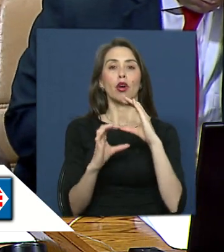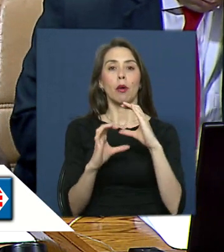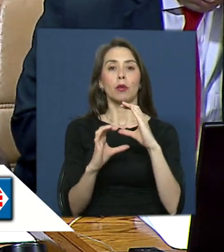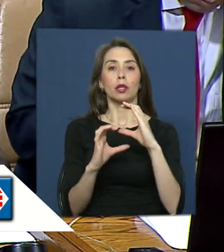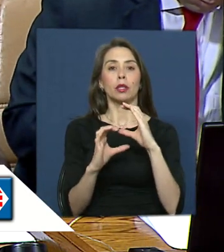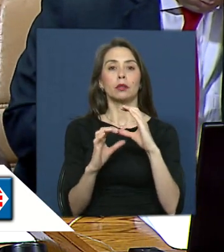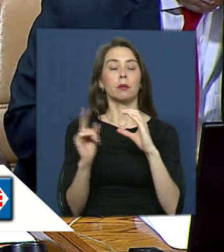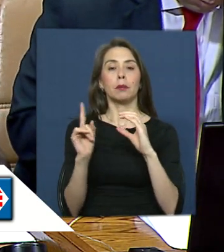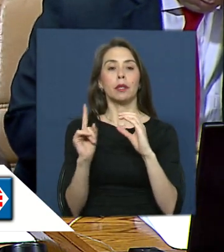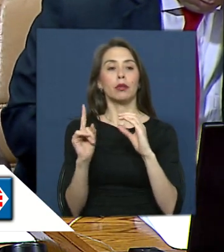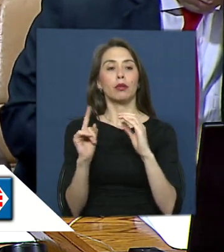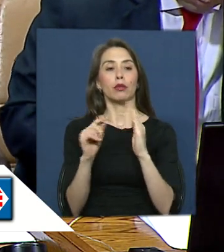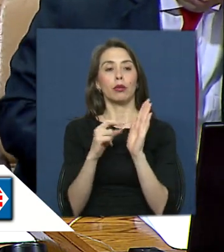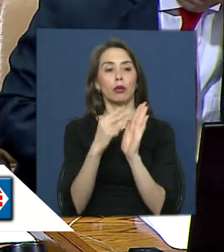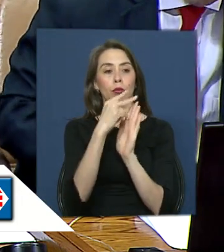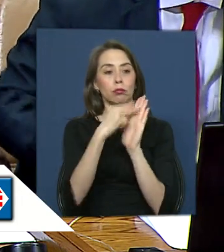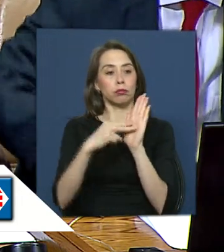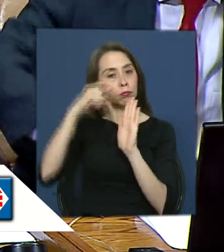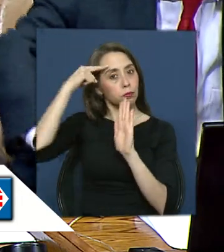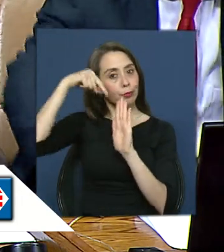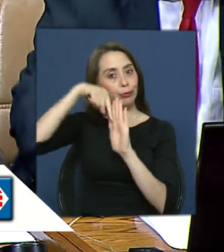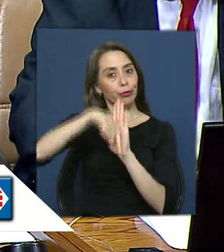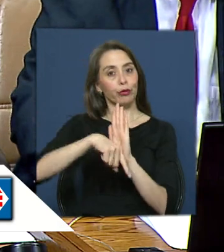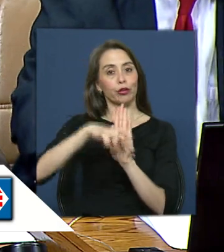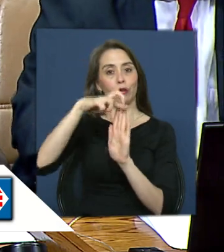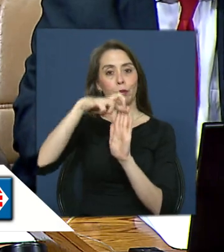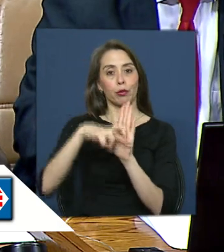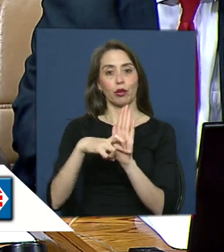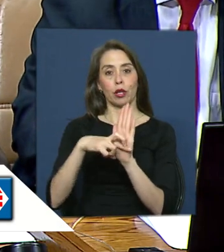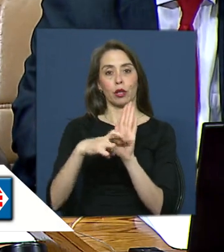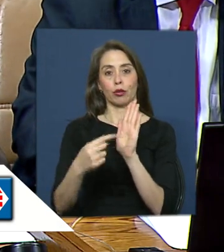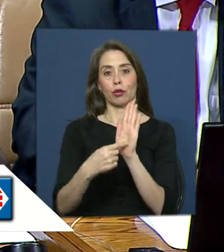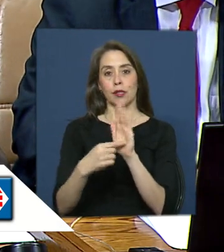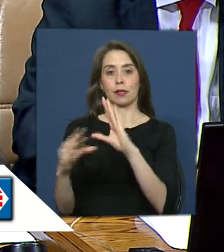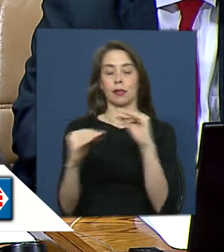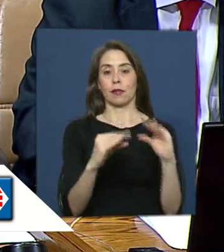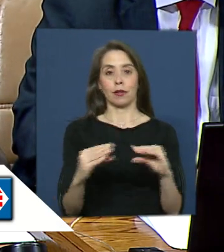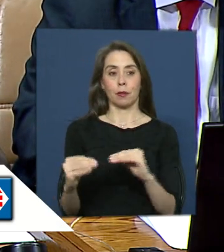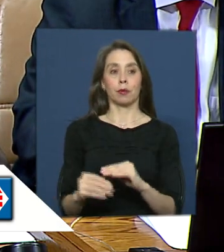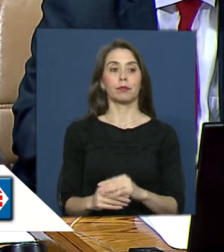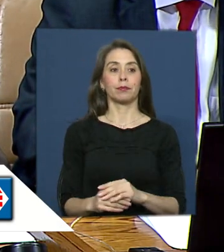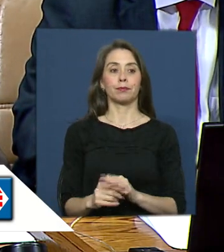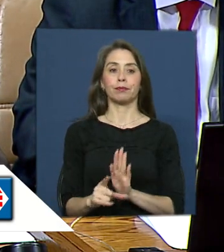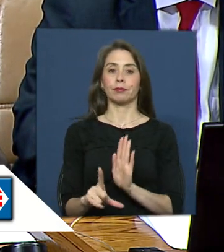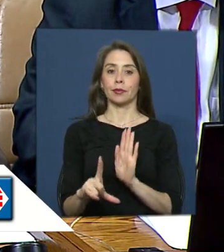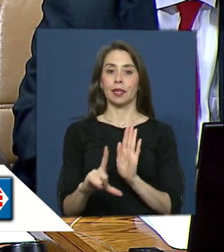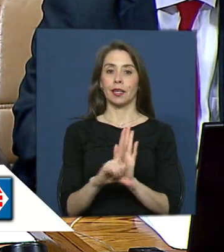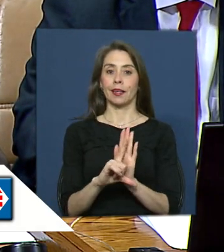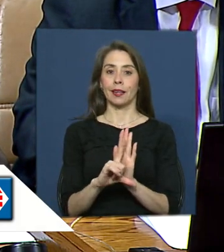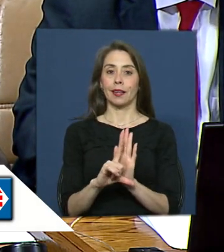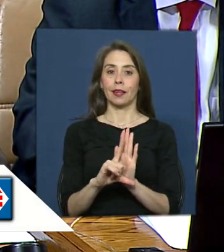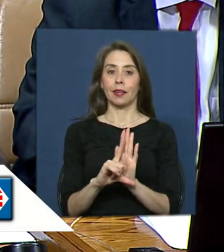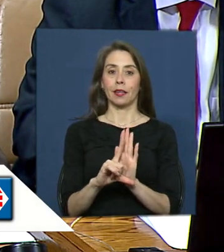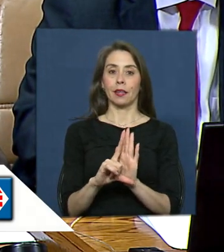un análisis del proyecto en concreto. Esta es una ley, como su nombre lo indica,